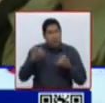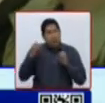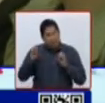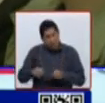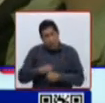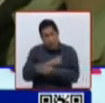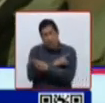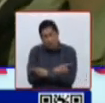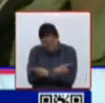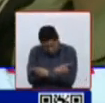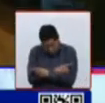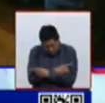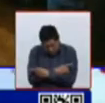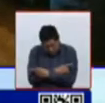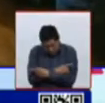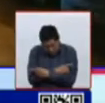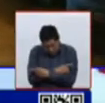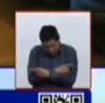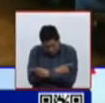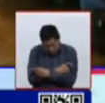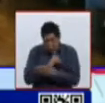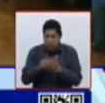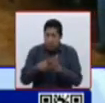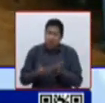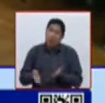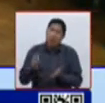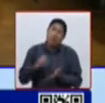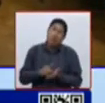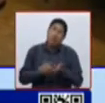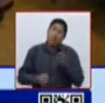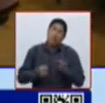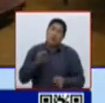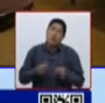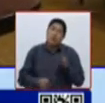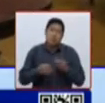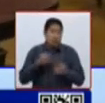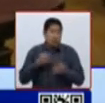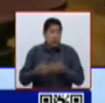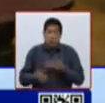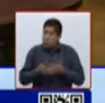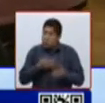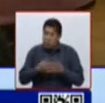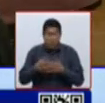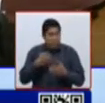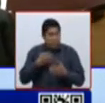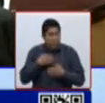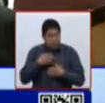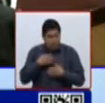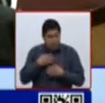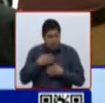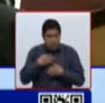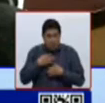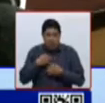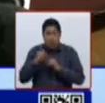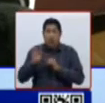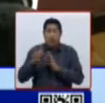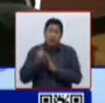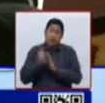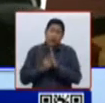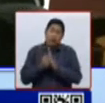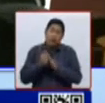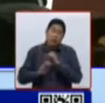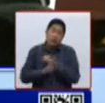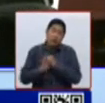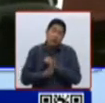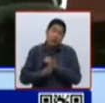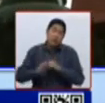pueda descansar y posteriormente se reinstaló la misma. Pese a todos los reclamos del abogado de la defensa, Luis